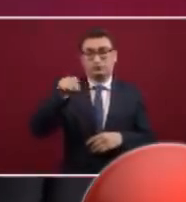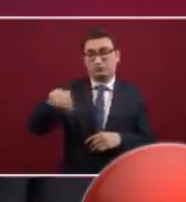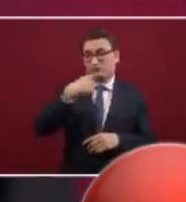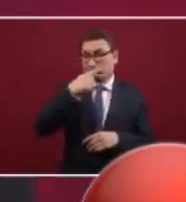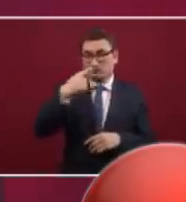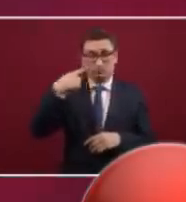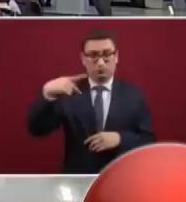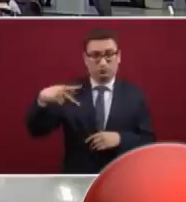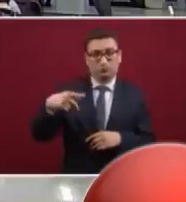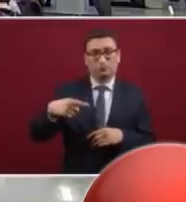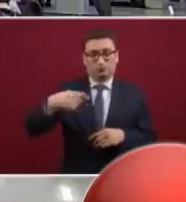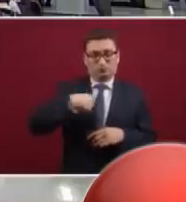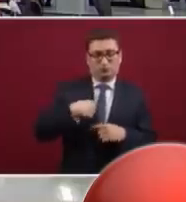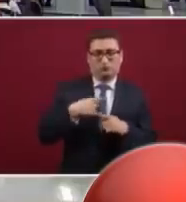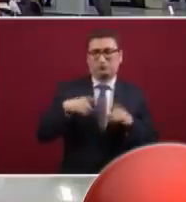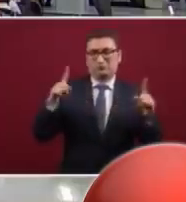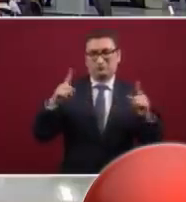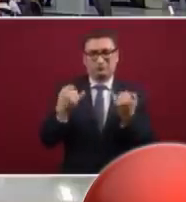tenemos proyectos